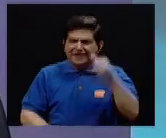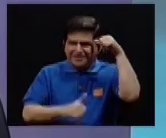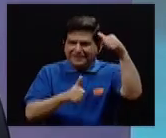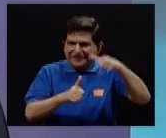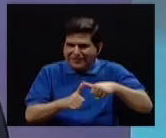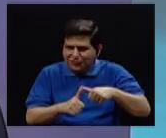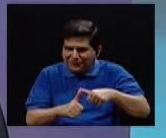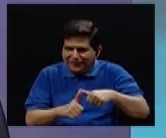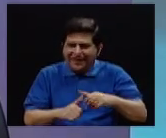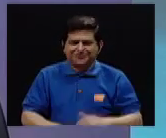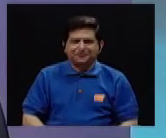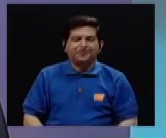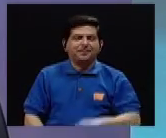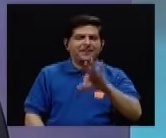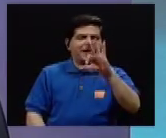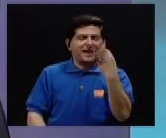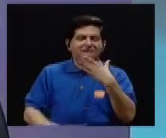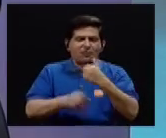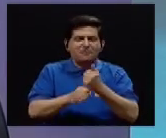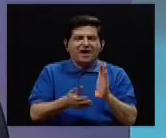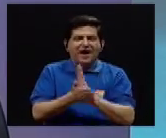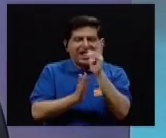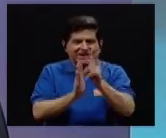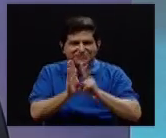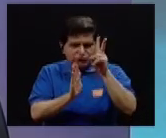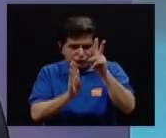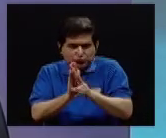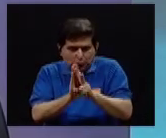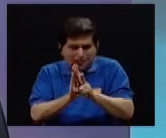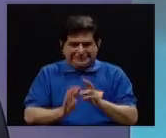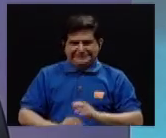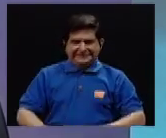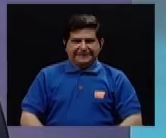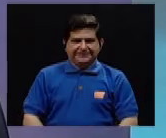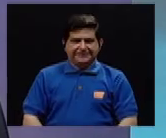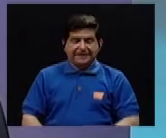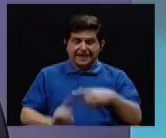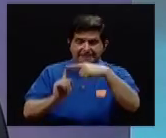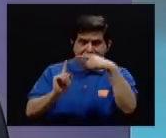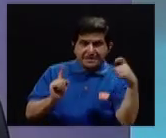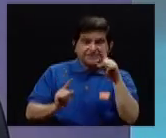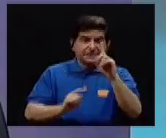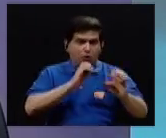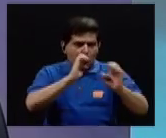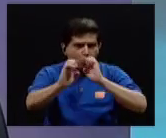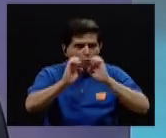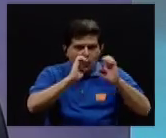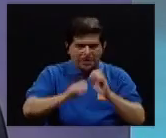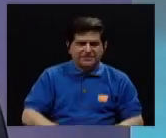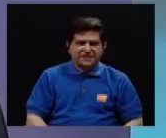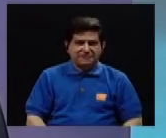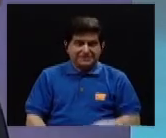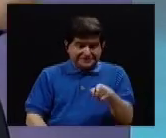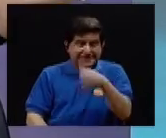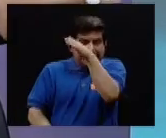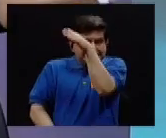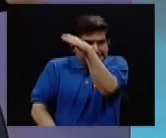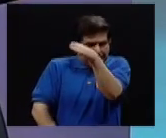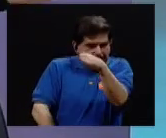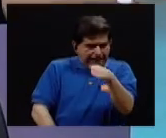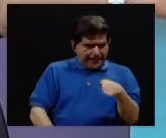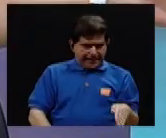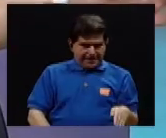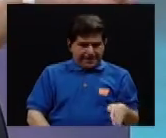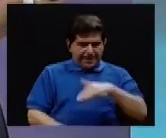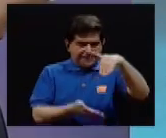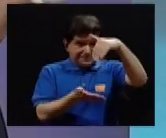tomáramos en cuenta, ¿verdad?, que la forma como se hizo el documental, ¿verdad?, es a partir de una entrevista que es un eje,